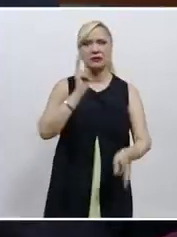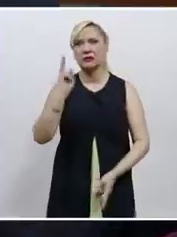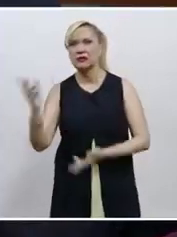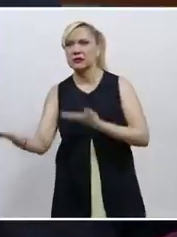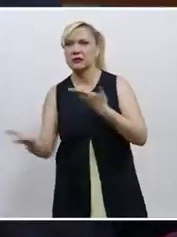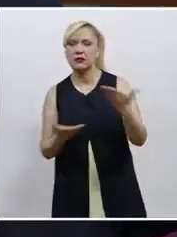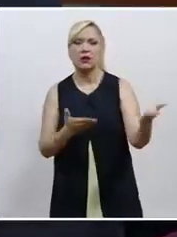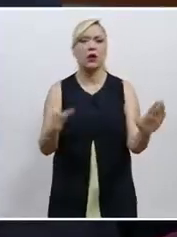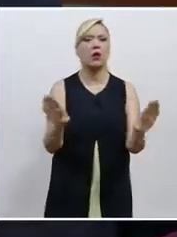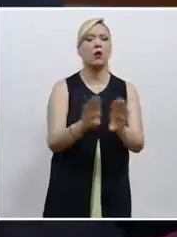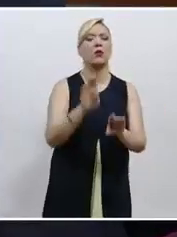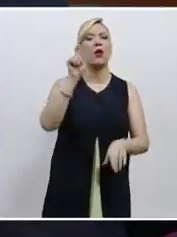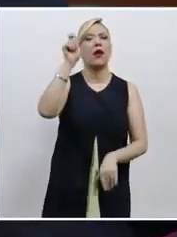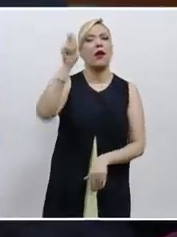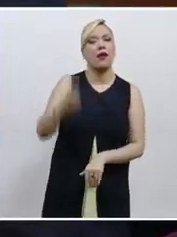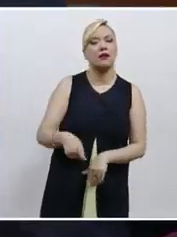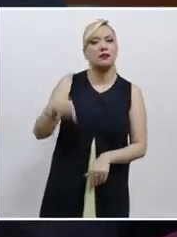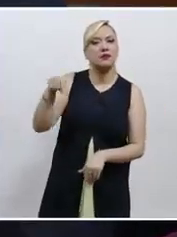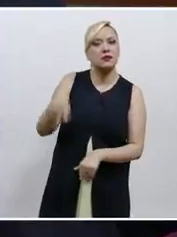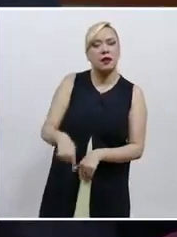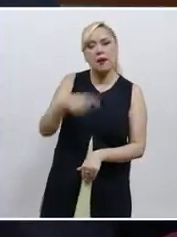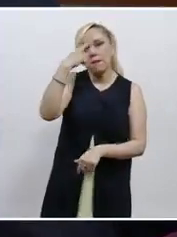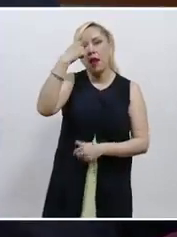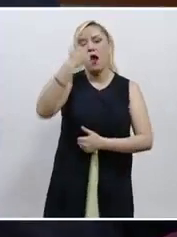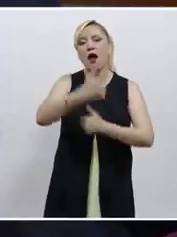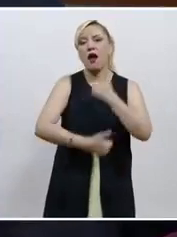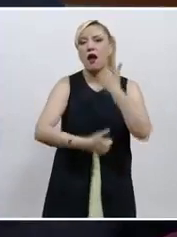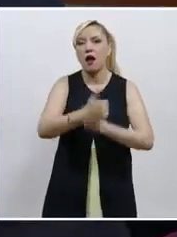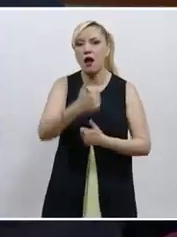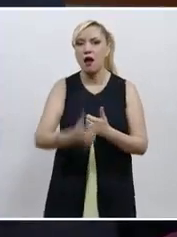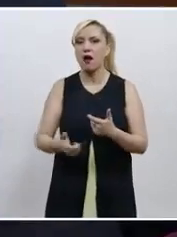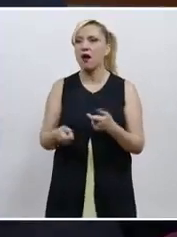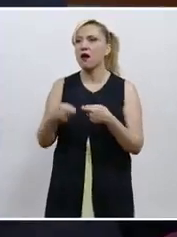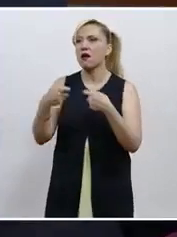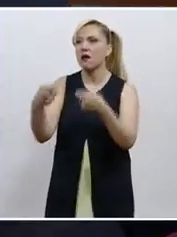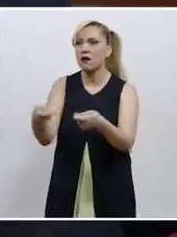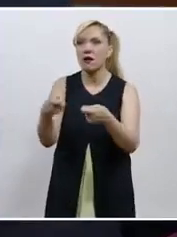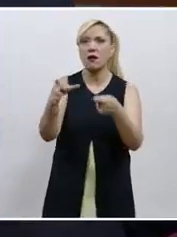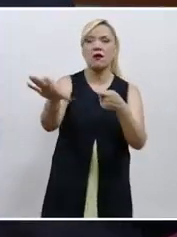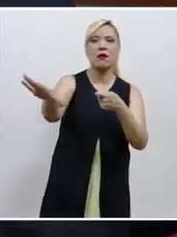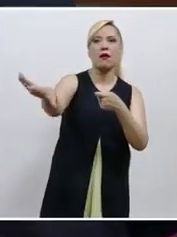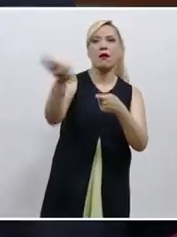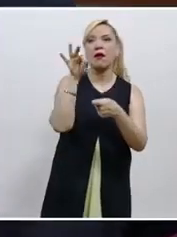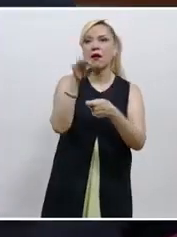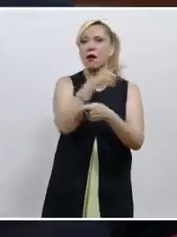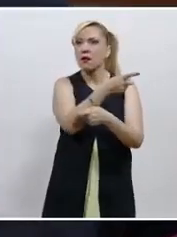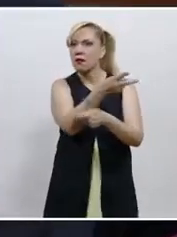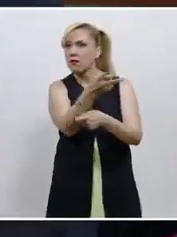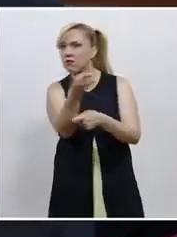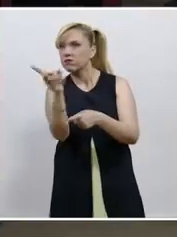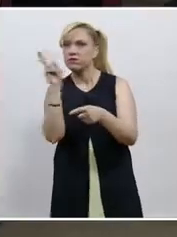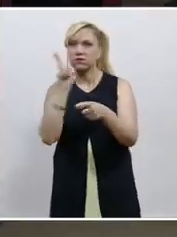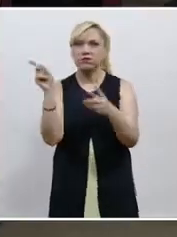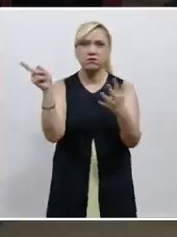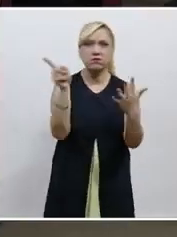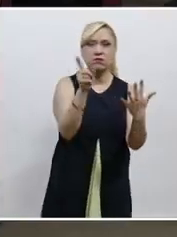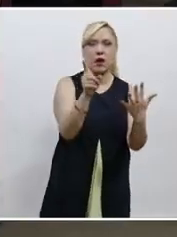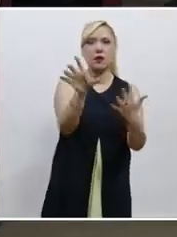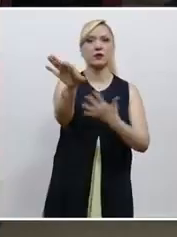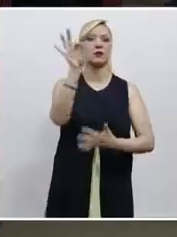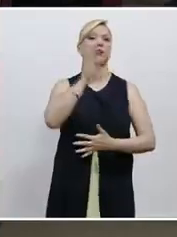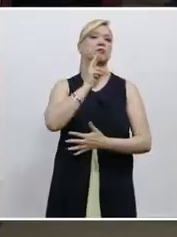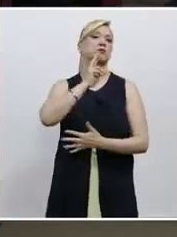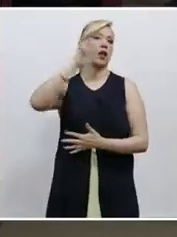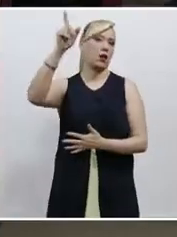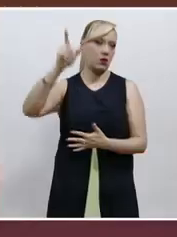conocer la cultura concursal, las modificaciones que puede llevar a cabo la regulación en términos de los concursos mercantiles. Participan